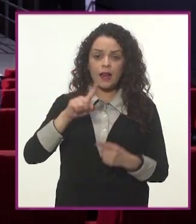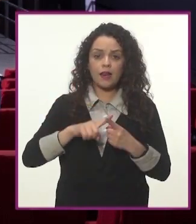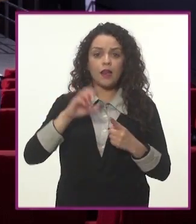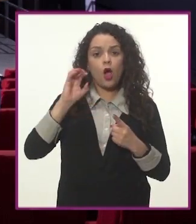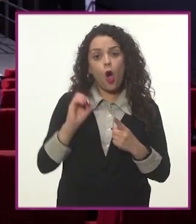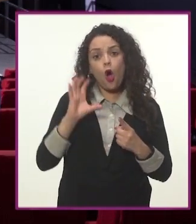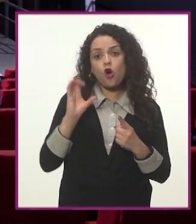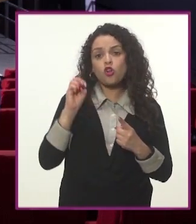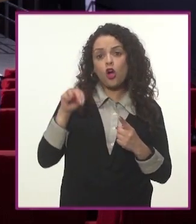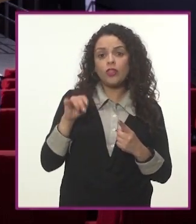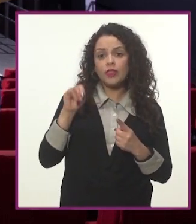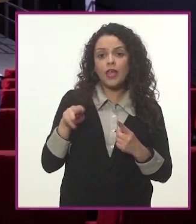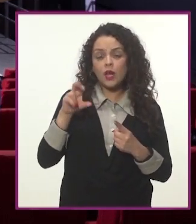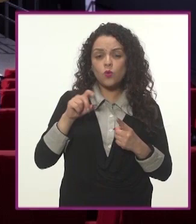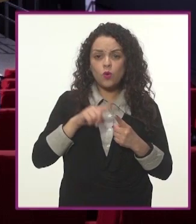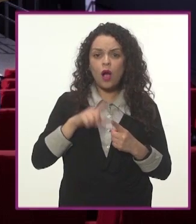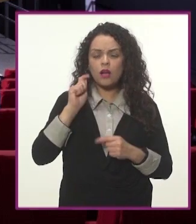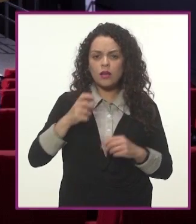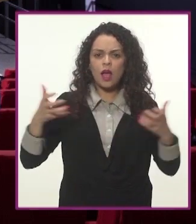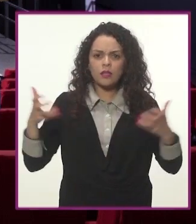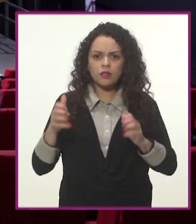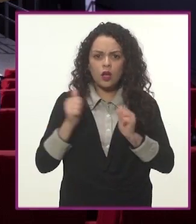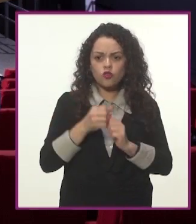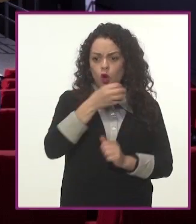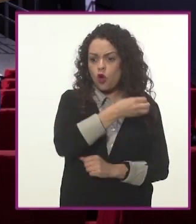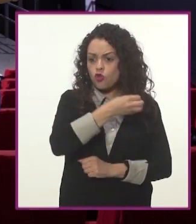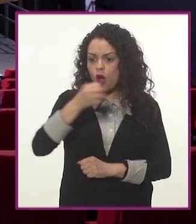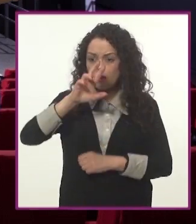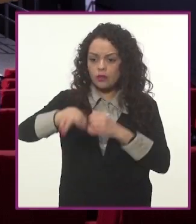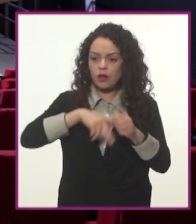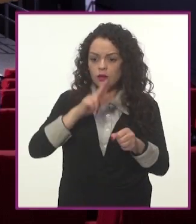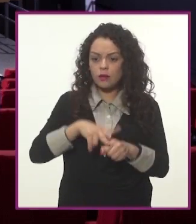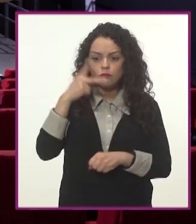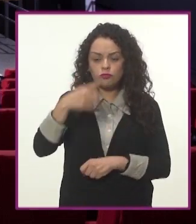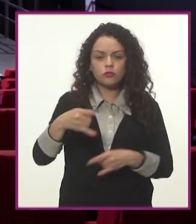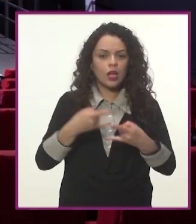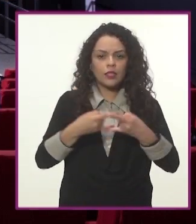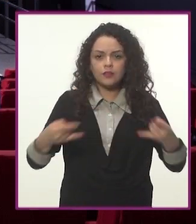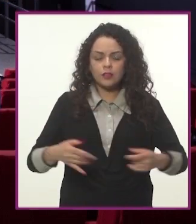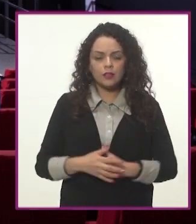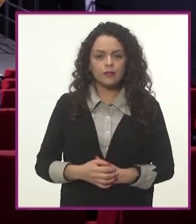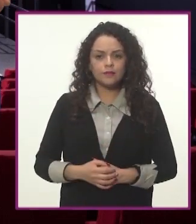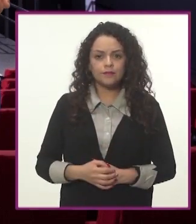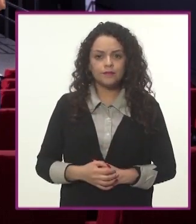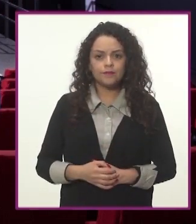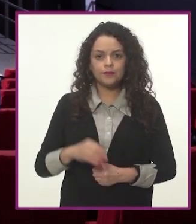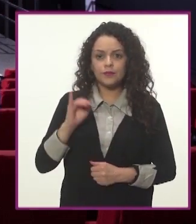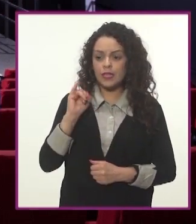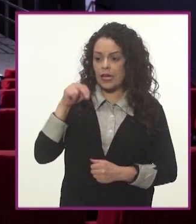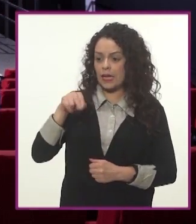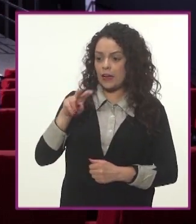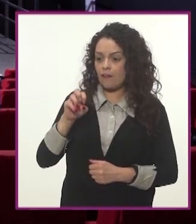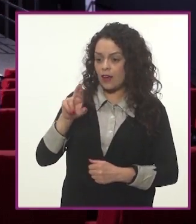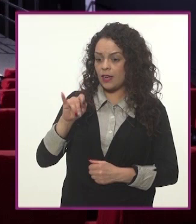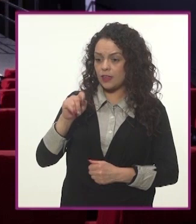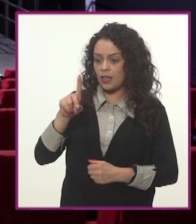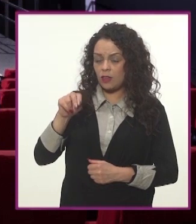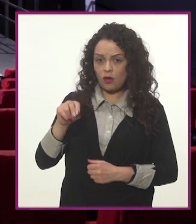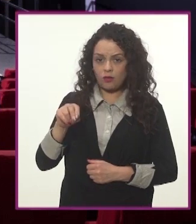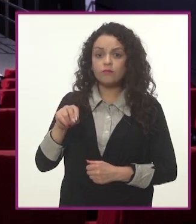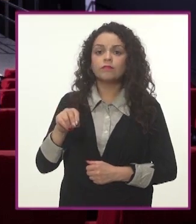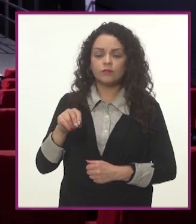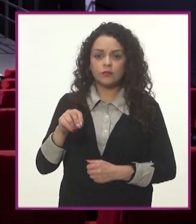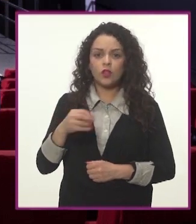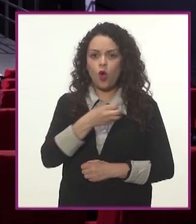es el que desarrolla una acción siguiendo el orden cronológico natural de la escena. En el montaje invertido, el orden cronológico